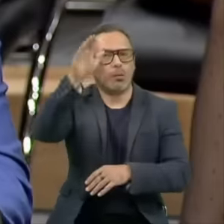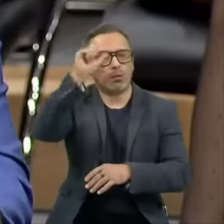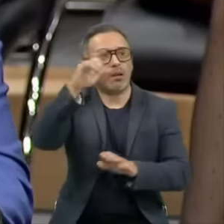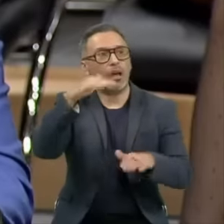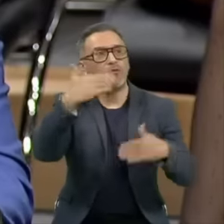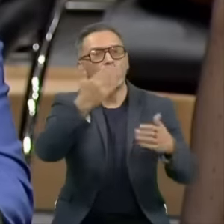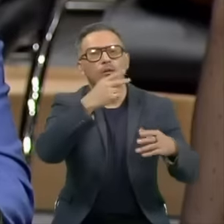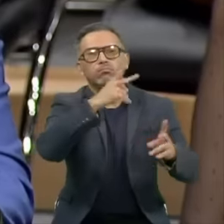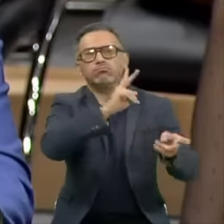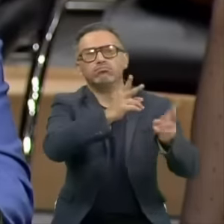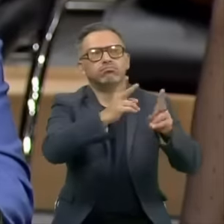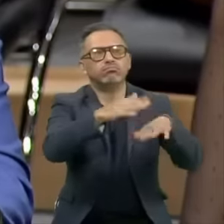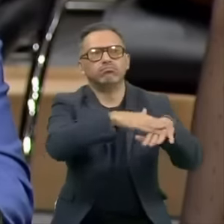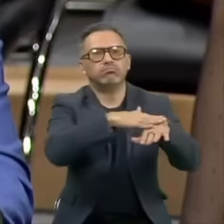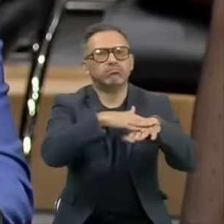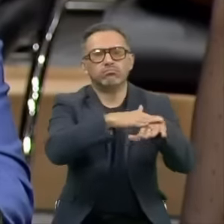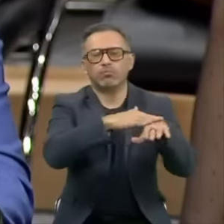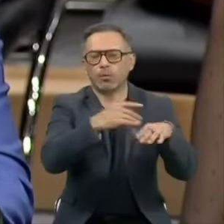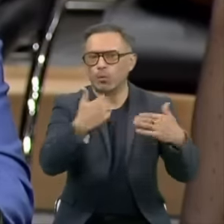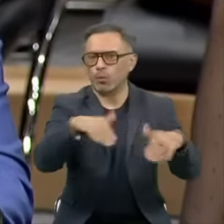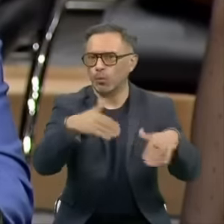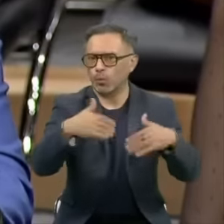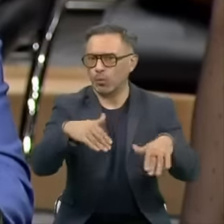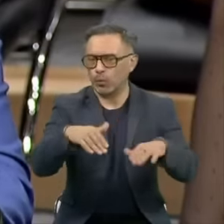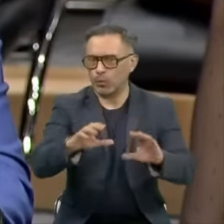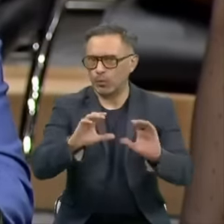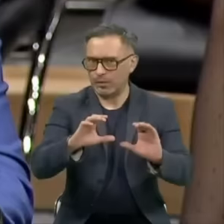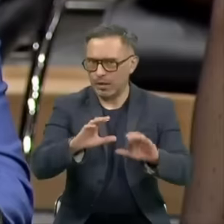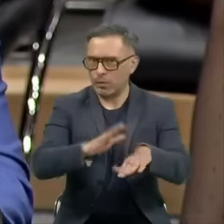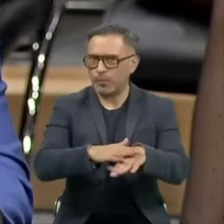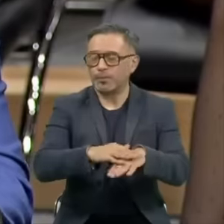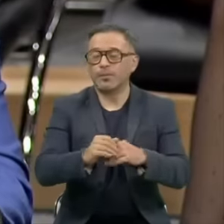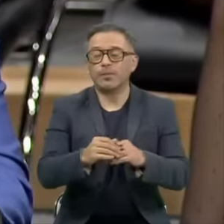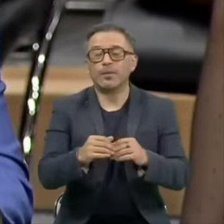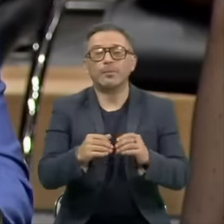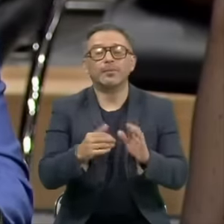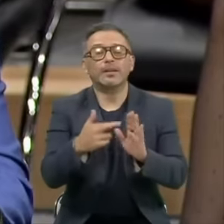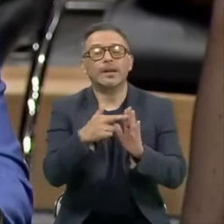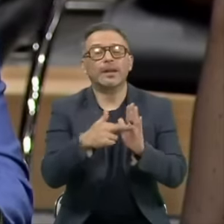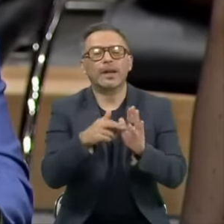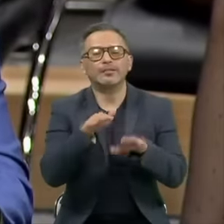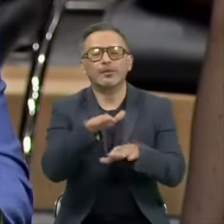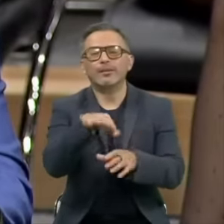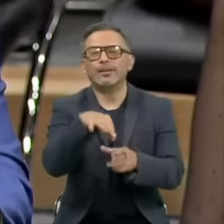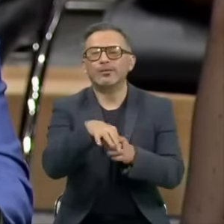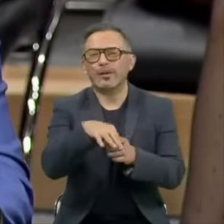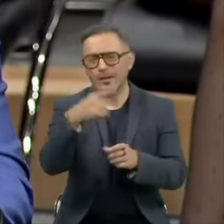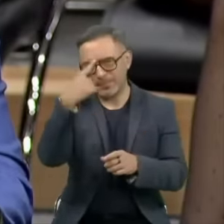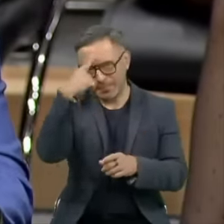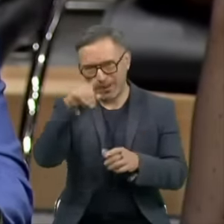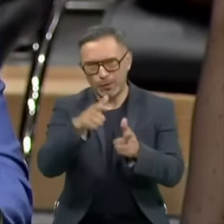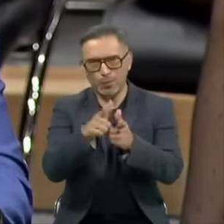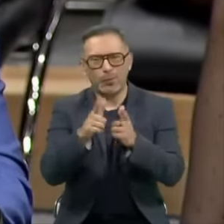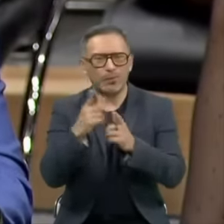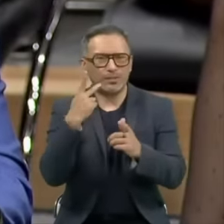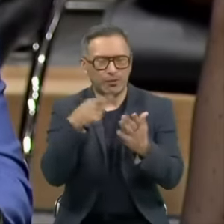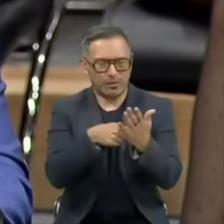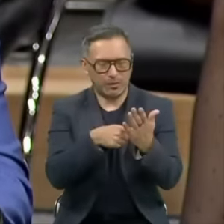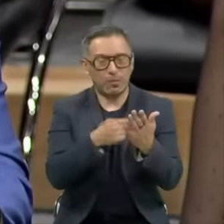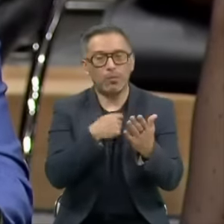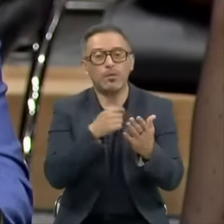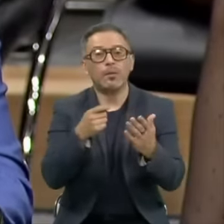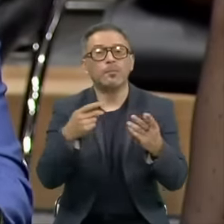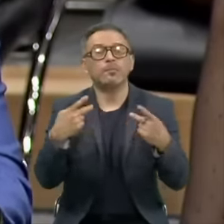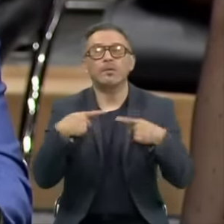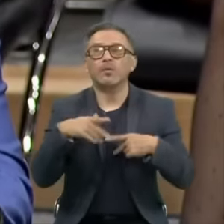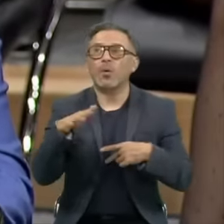alerta importante. Una regla electoral aplicada a los partidos políticos no puede ir en perjuicio de los derechos políticos de